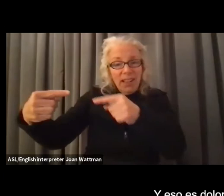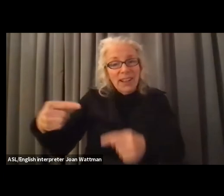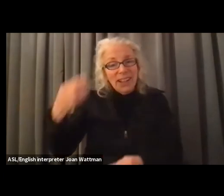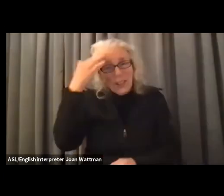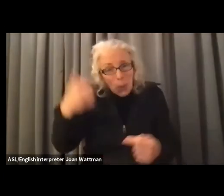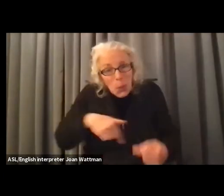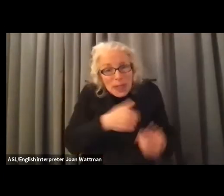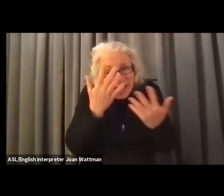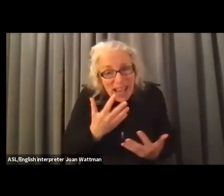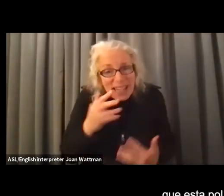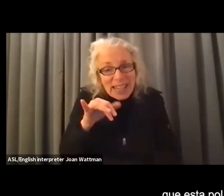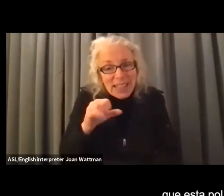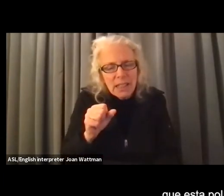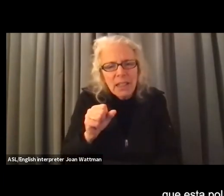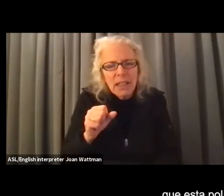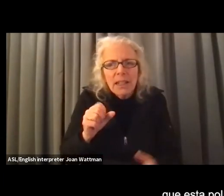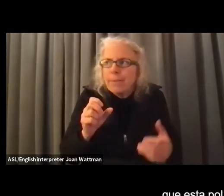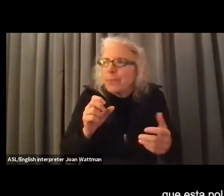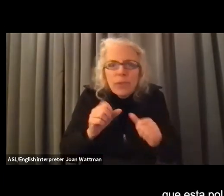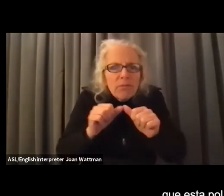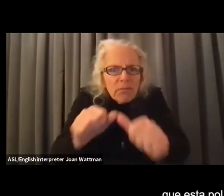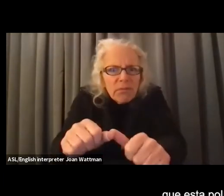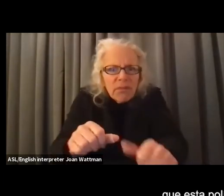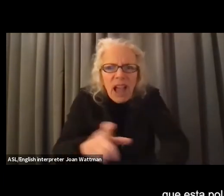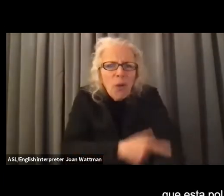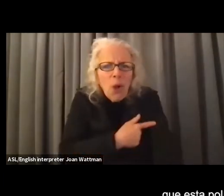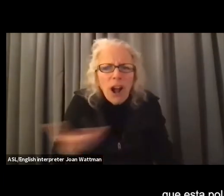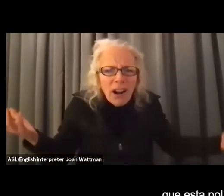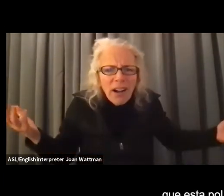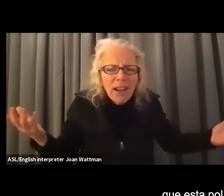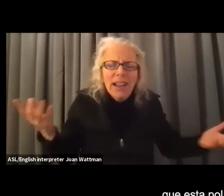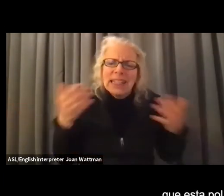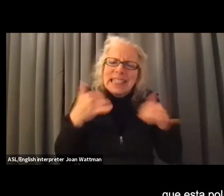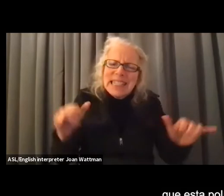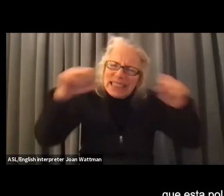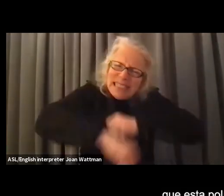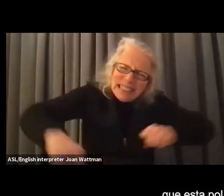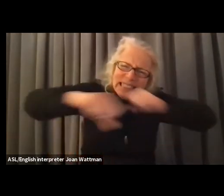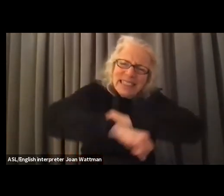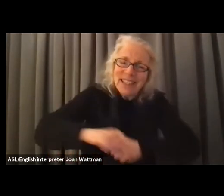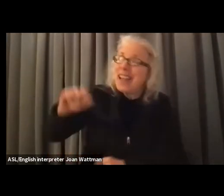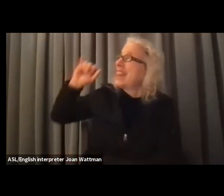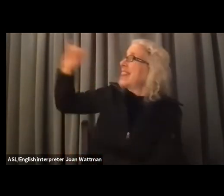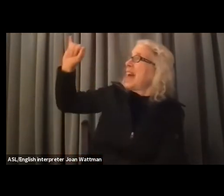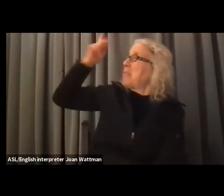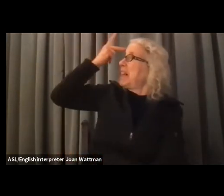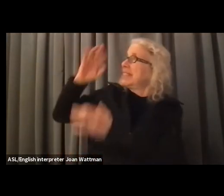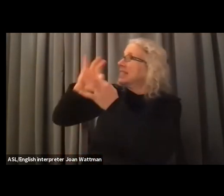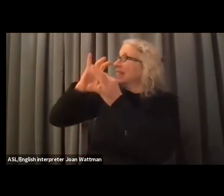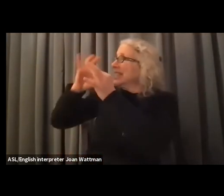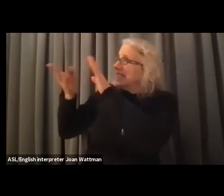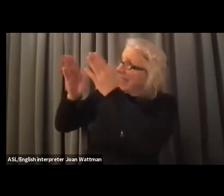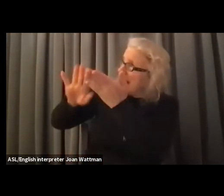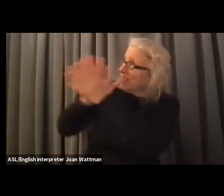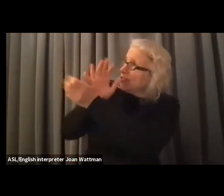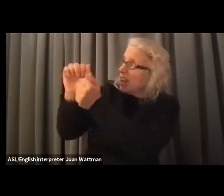demostrar, ¿sí?, que esa política de muerte nos ha hecho sufrir, nos ha dañado y nos sigue